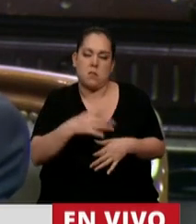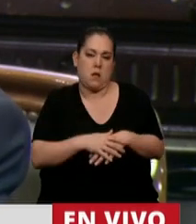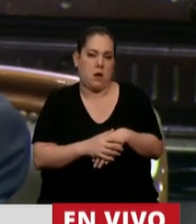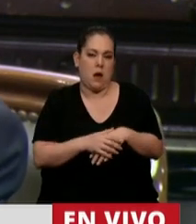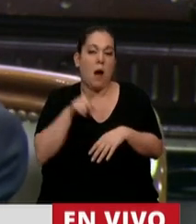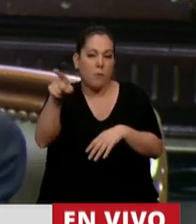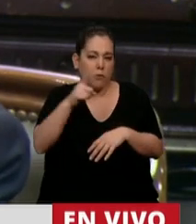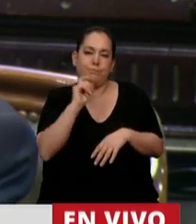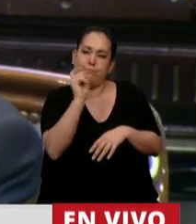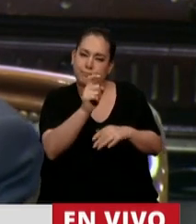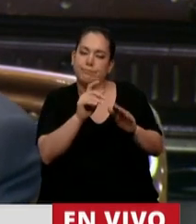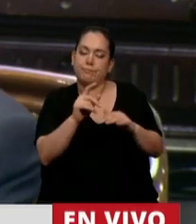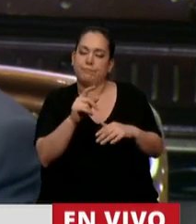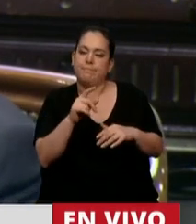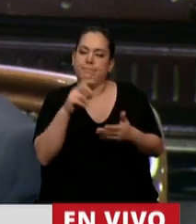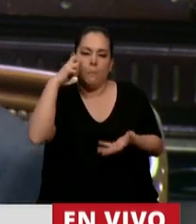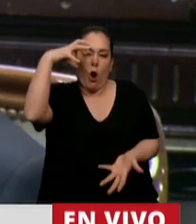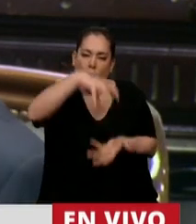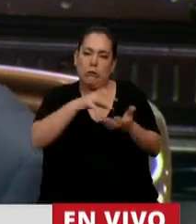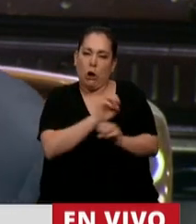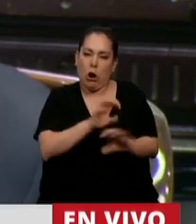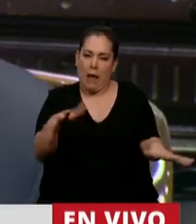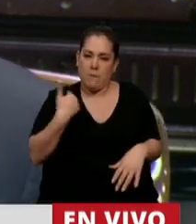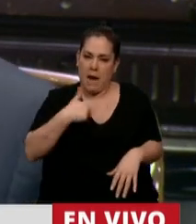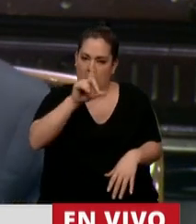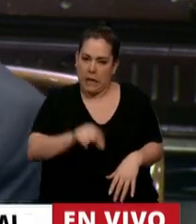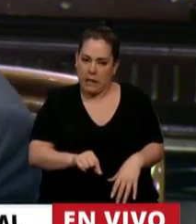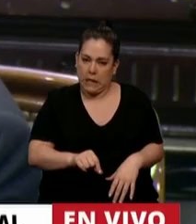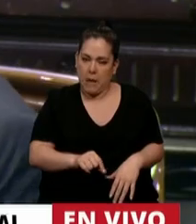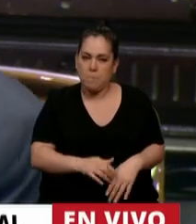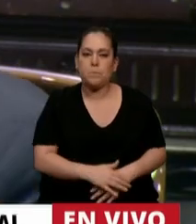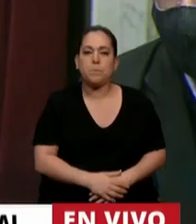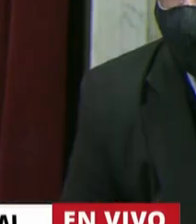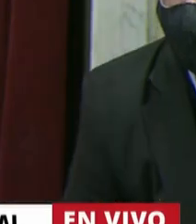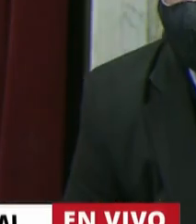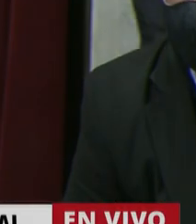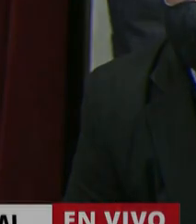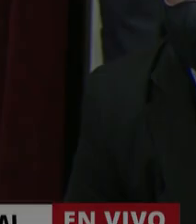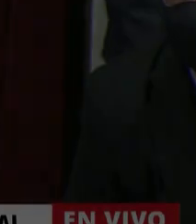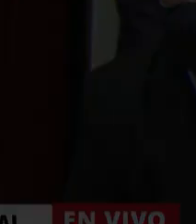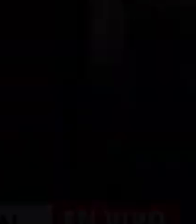trascendencia institucional gravísima para el país. Muchas gracias. Gracias, diputado.